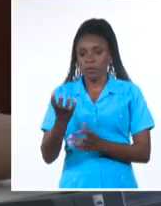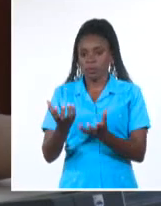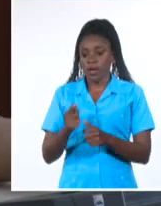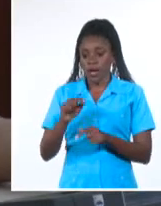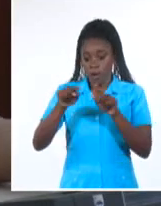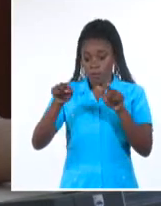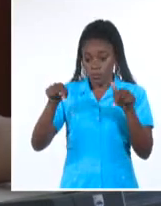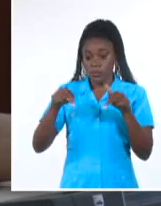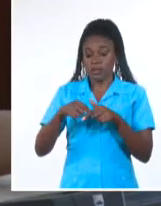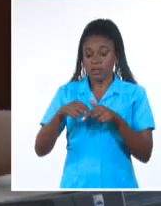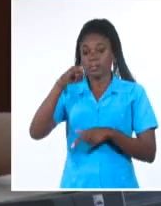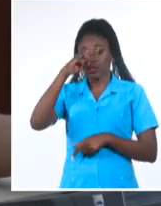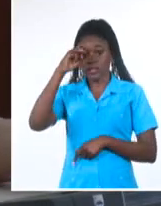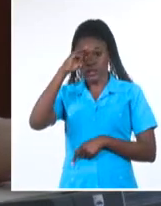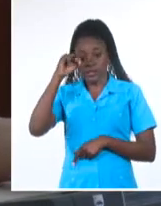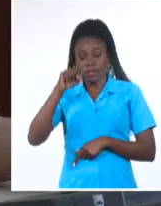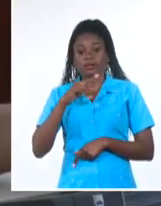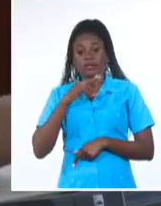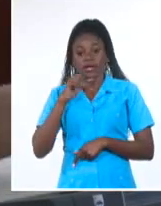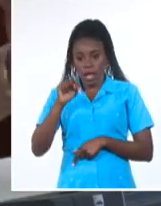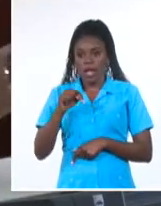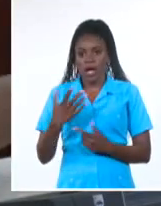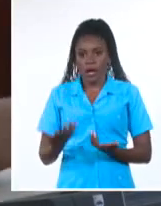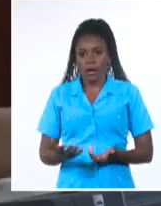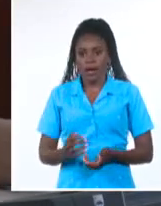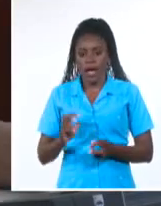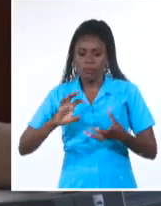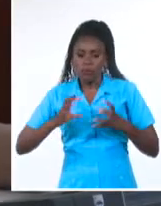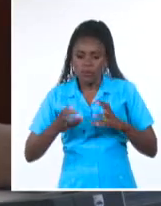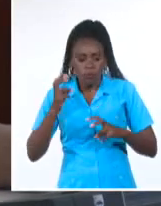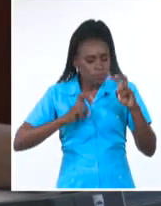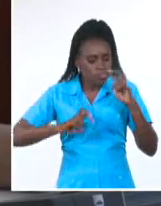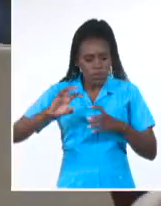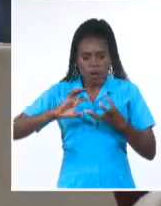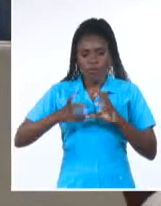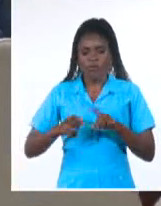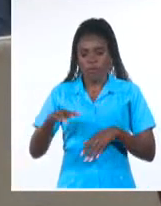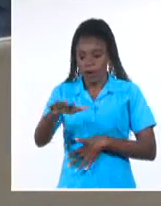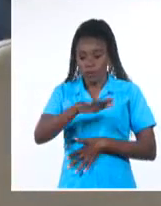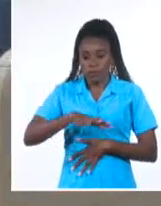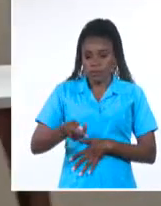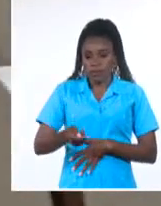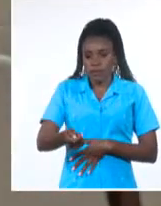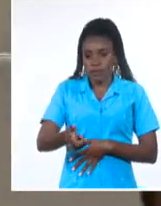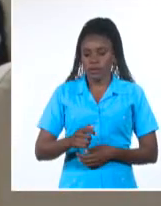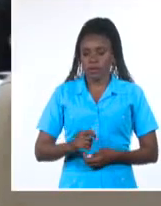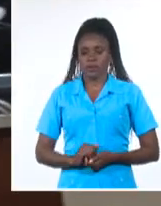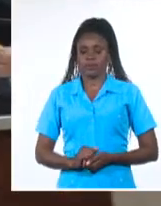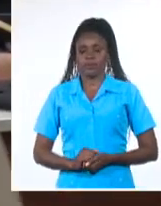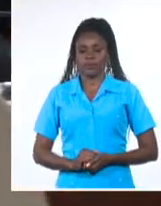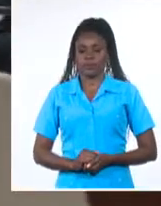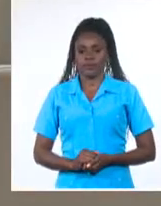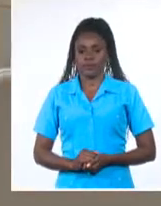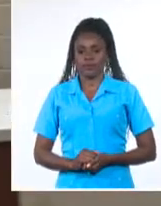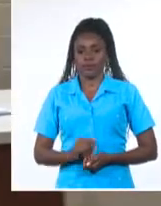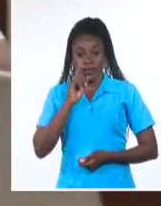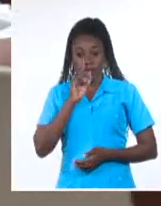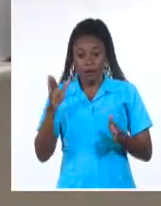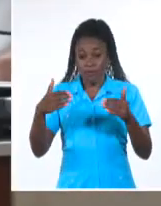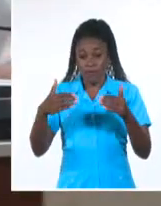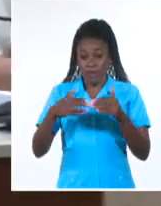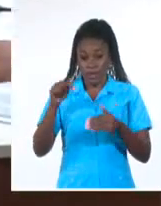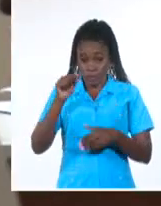micropresas que están subutilizadas y tienen agua. Hay que buscar alternativas ahí cerca del territorio. Al finalizar, el jefe de gobierno de la